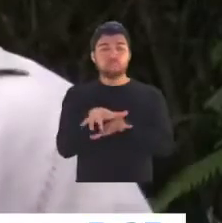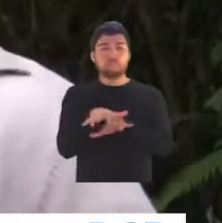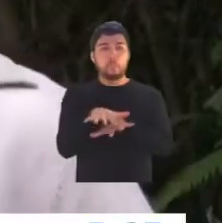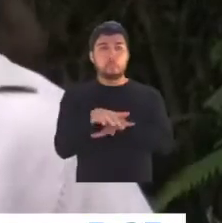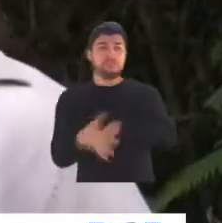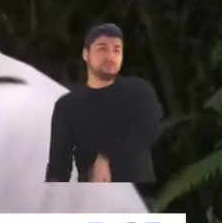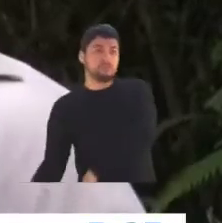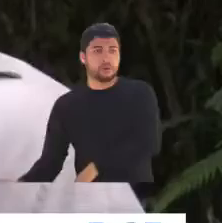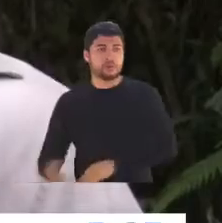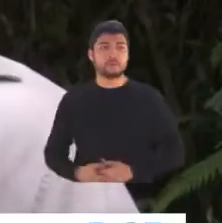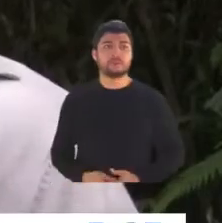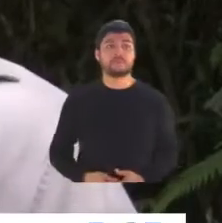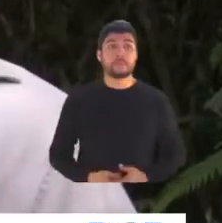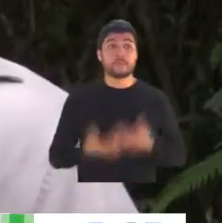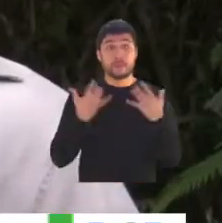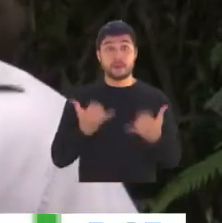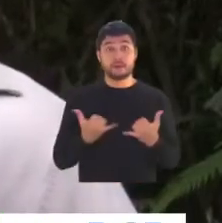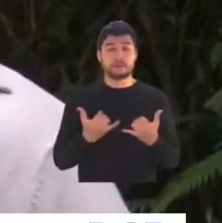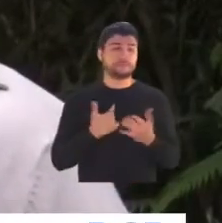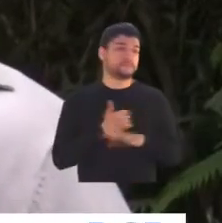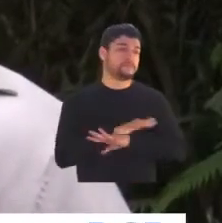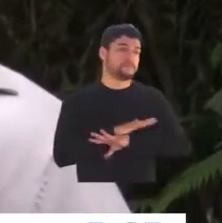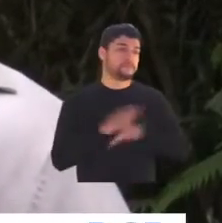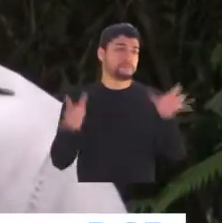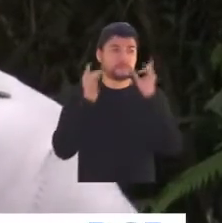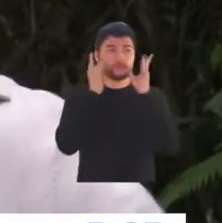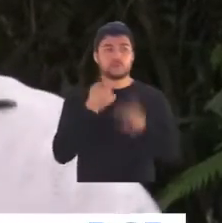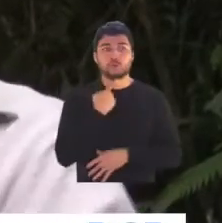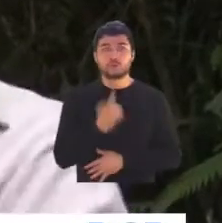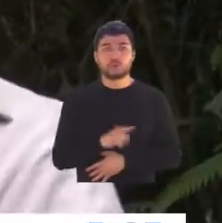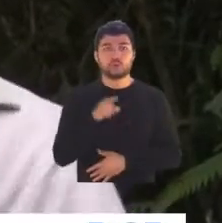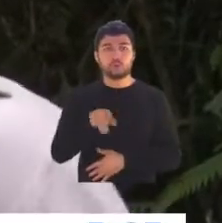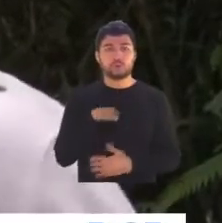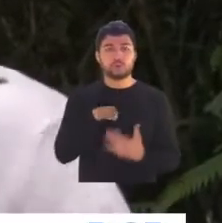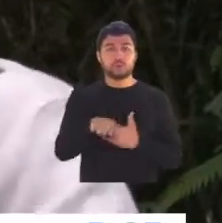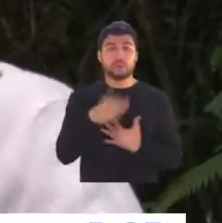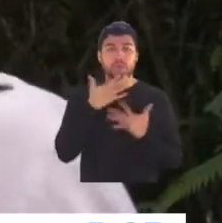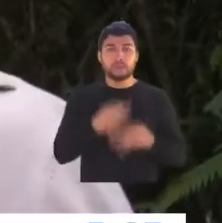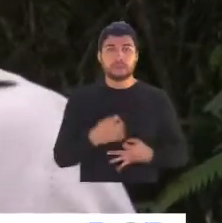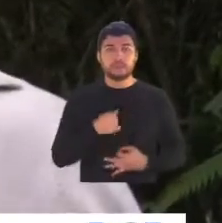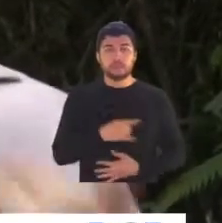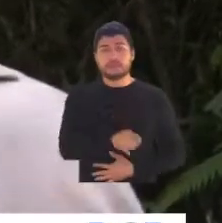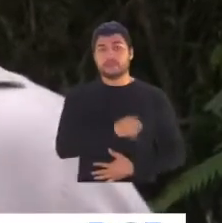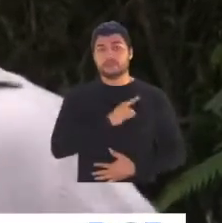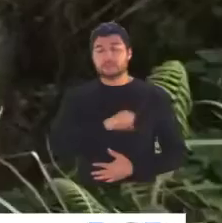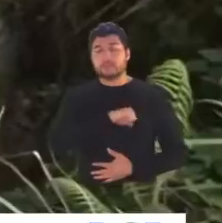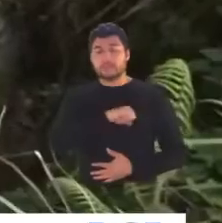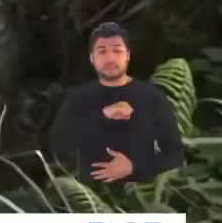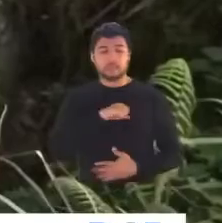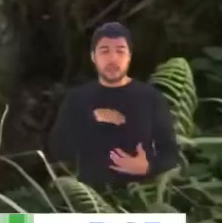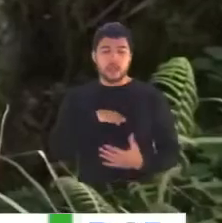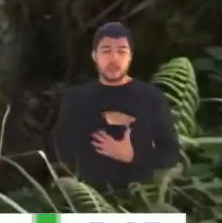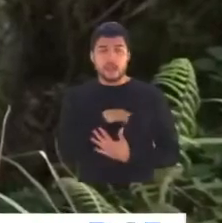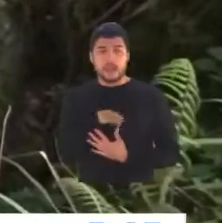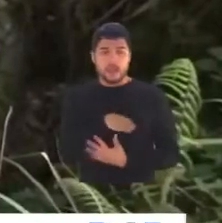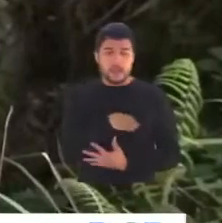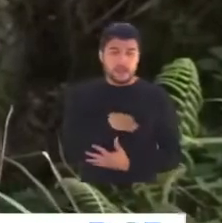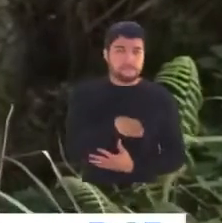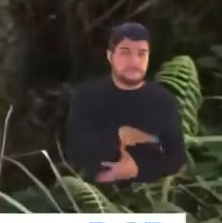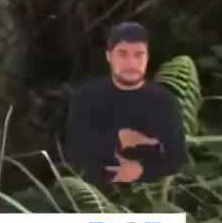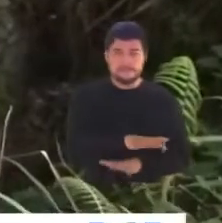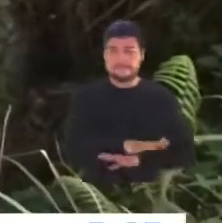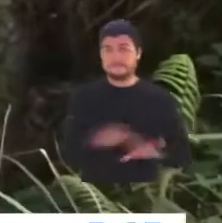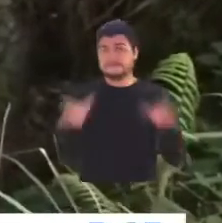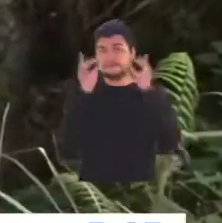me gusta venir y pasar por la carretera, por sudo, el corazón se acelera. A través de un